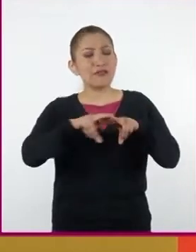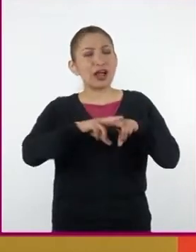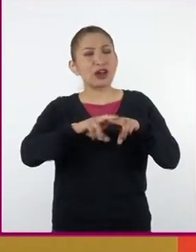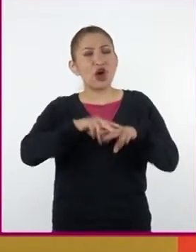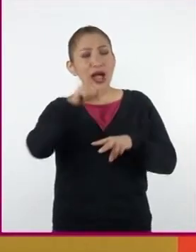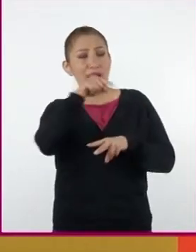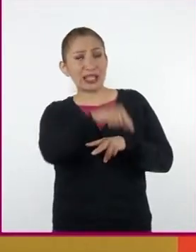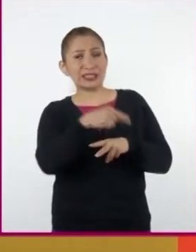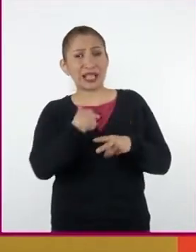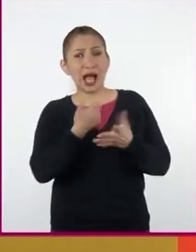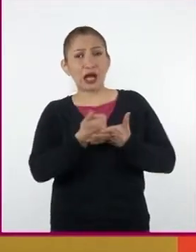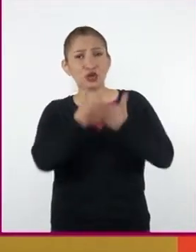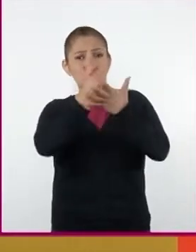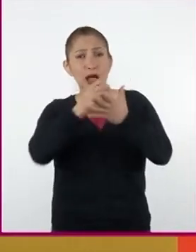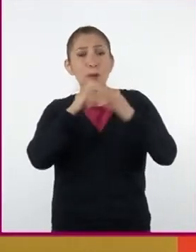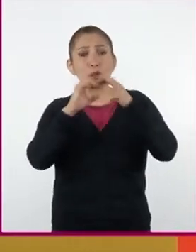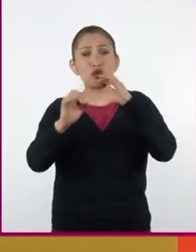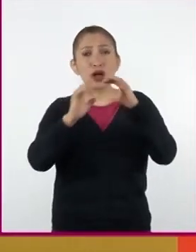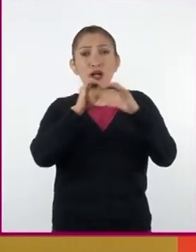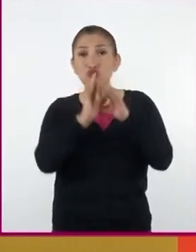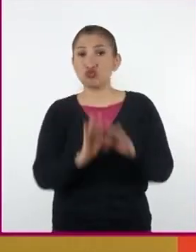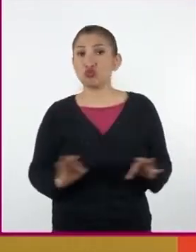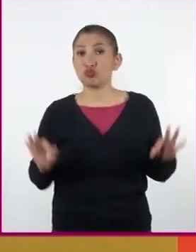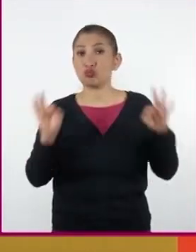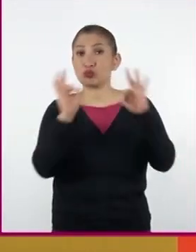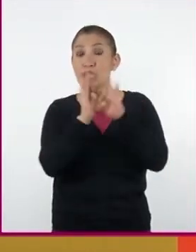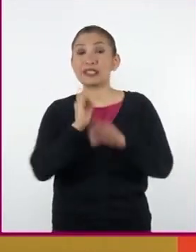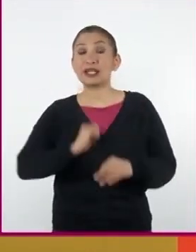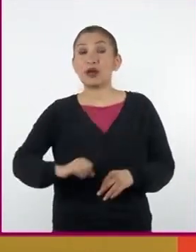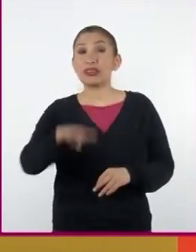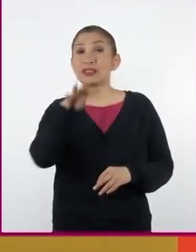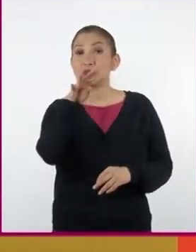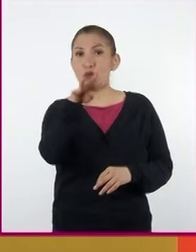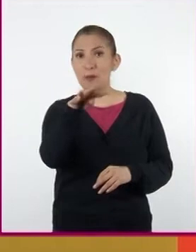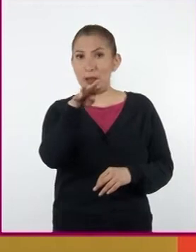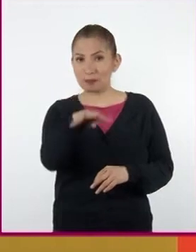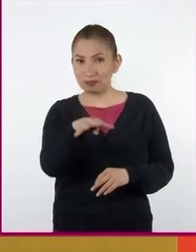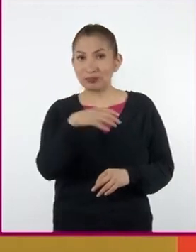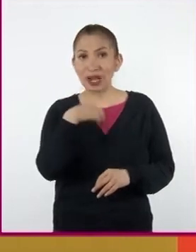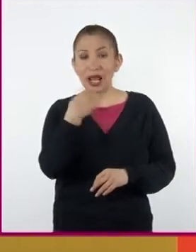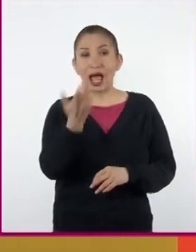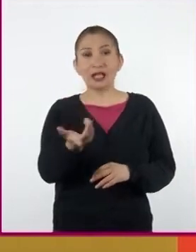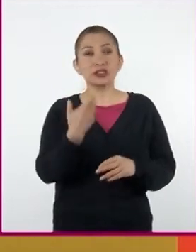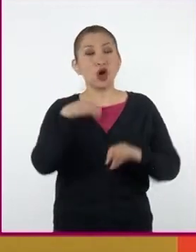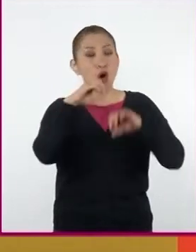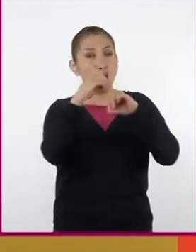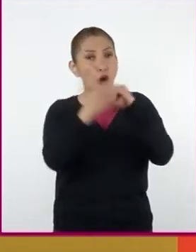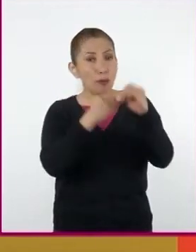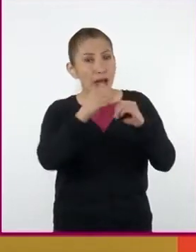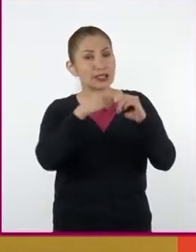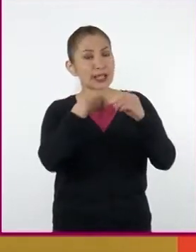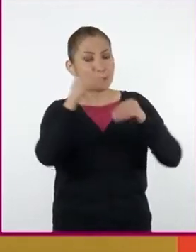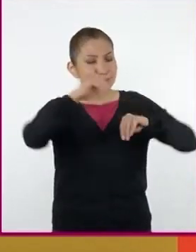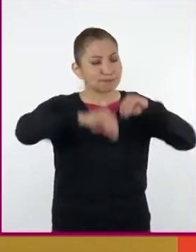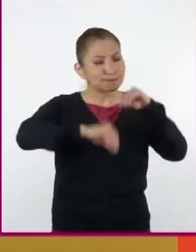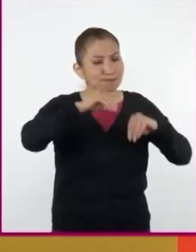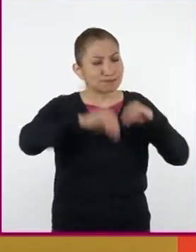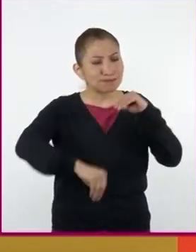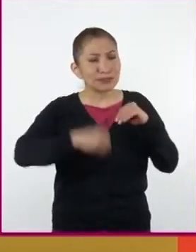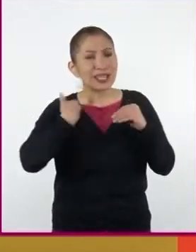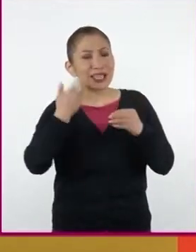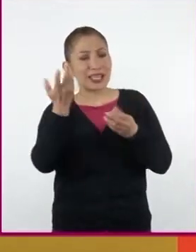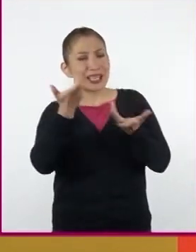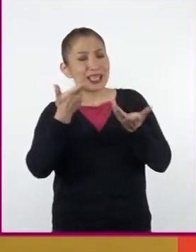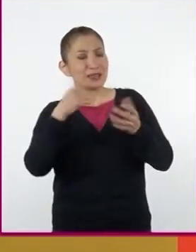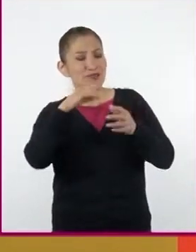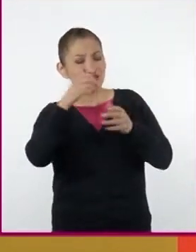los medios de comunicación más significativos del siglo XIX. Las obras plásticas y gráficas fueron los medios en los